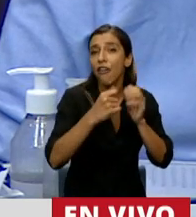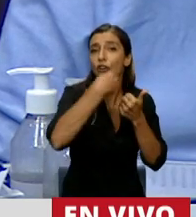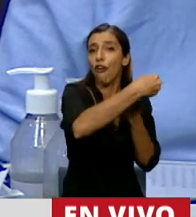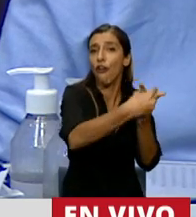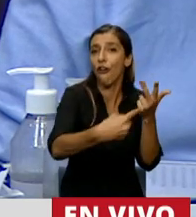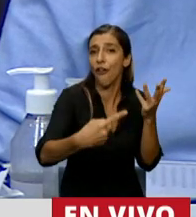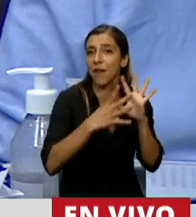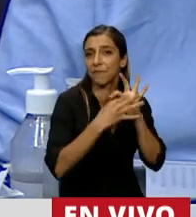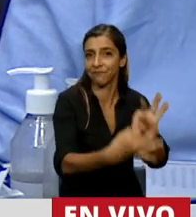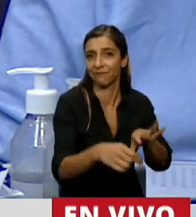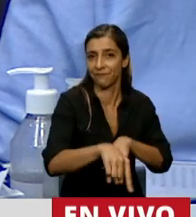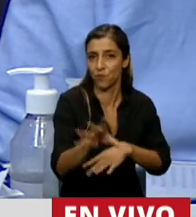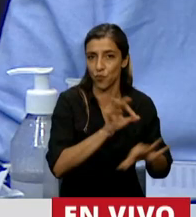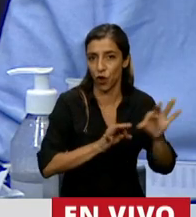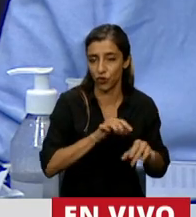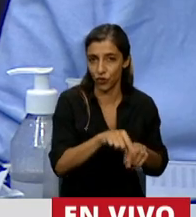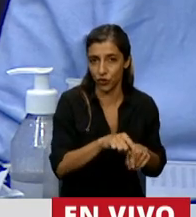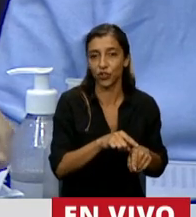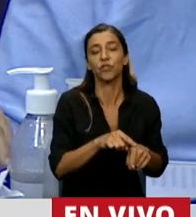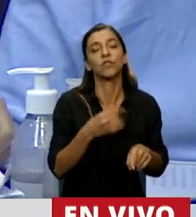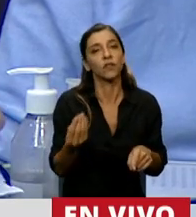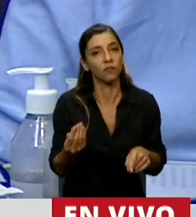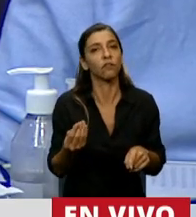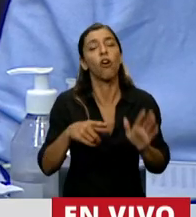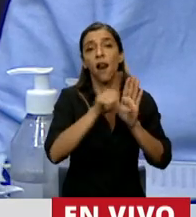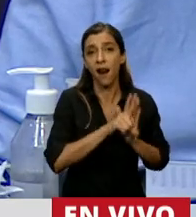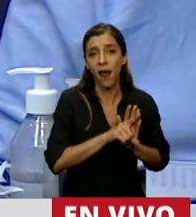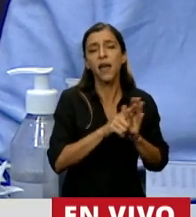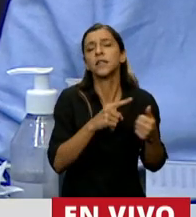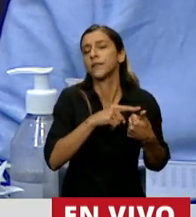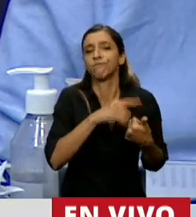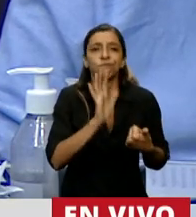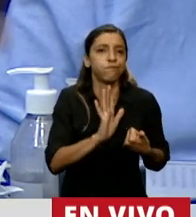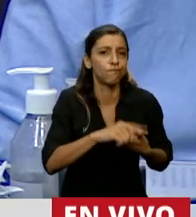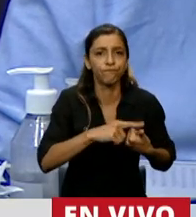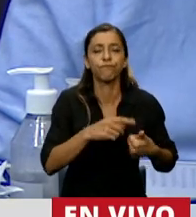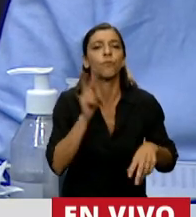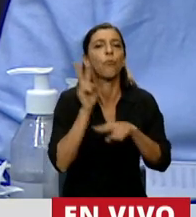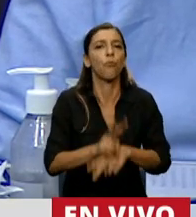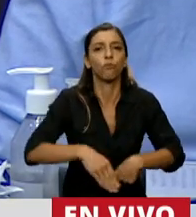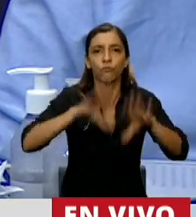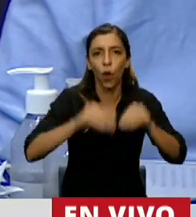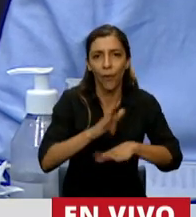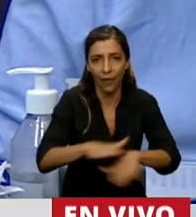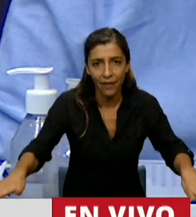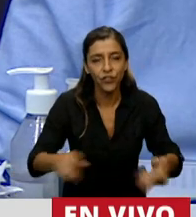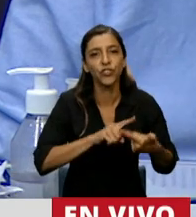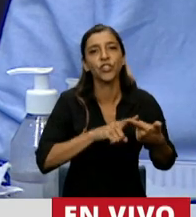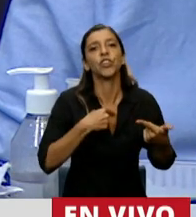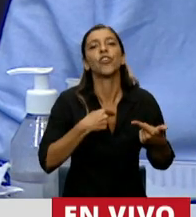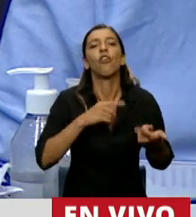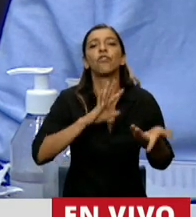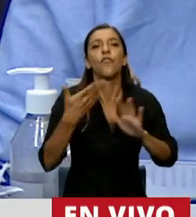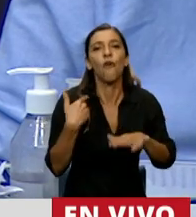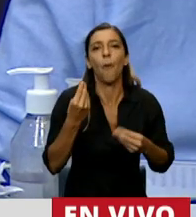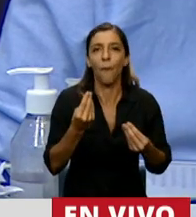proyecto. Se refiere a las leyes, y ellas son leyes como la protección integral de la niñez, el régimen para las